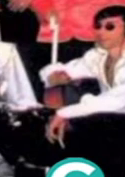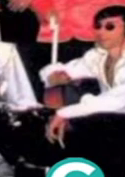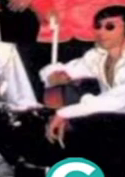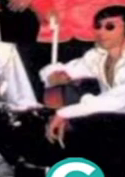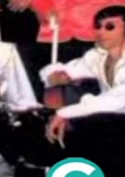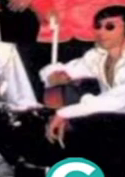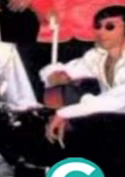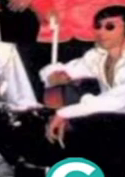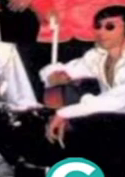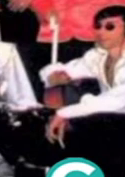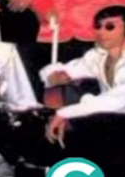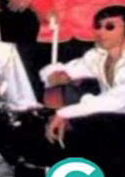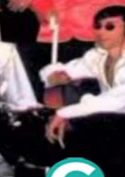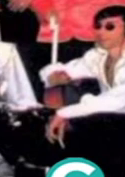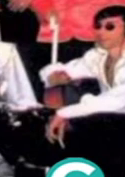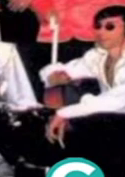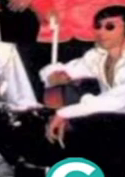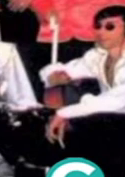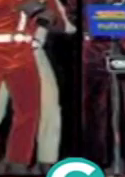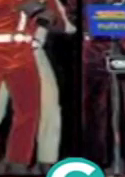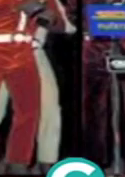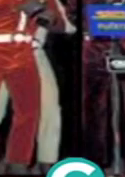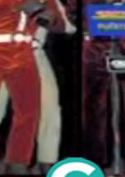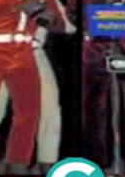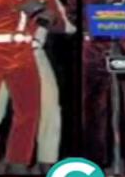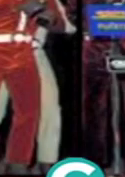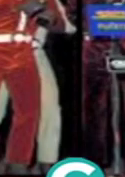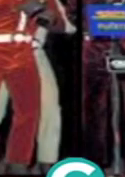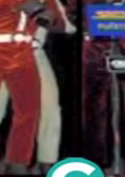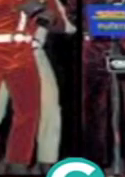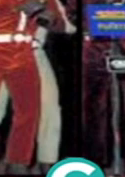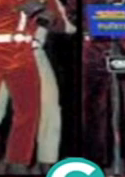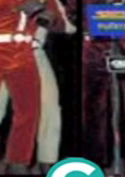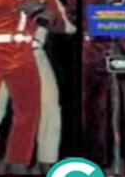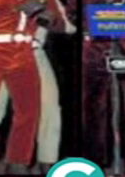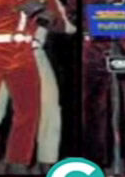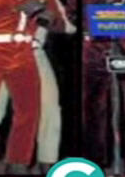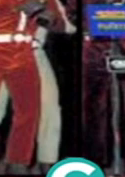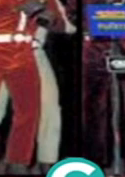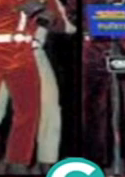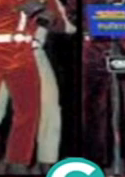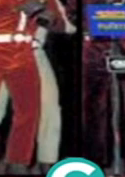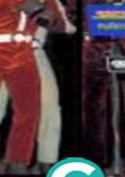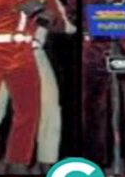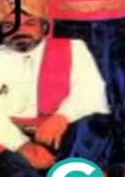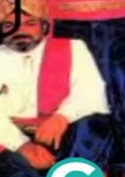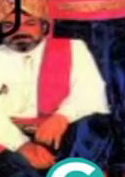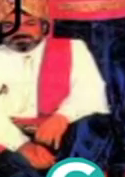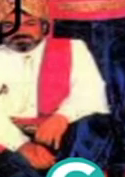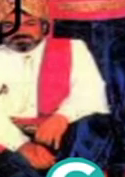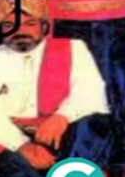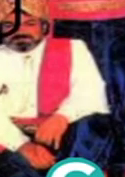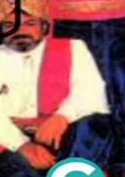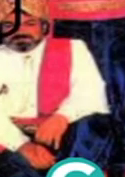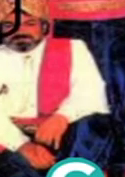era. Me miro al espejo y siento asco de mí, me está dejando como una